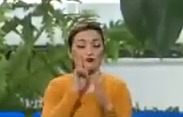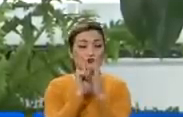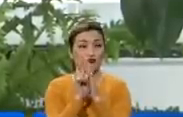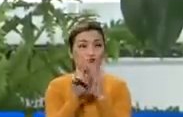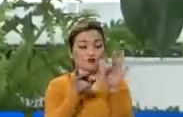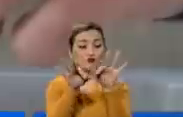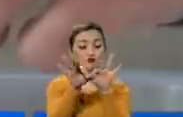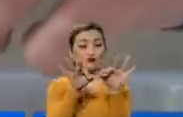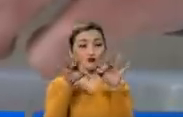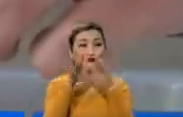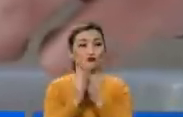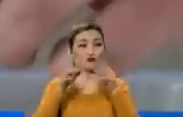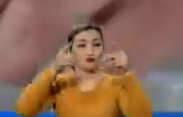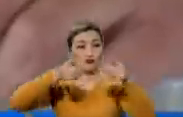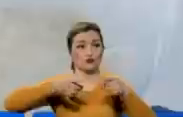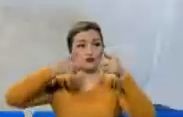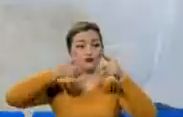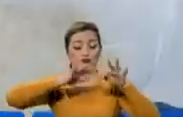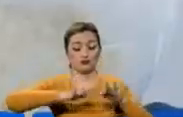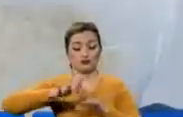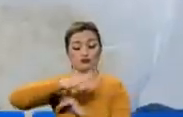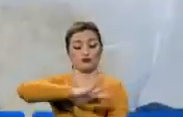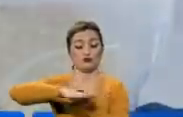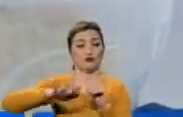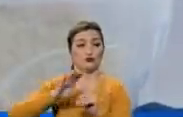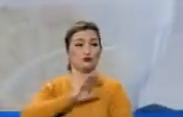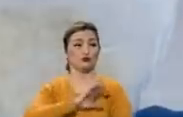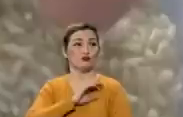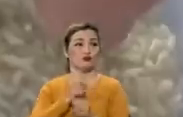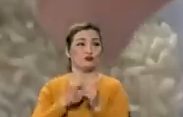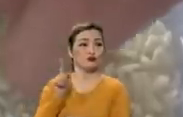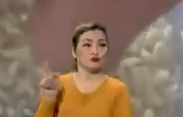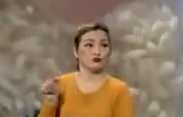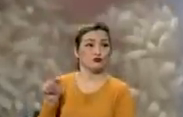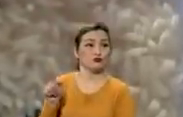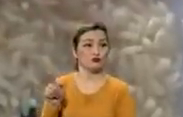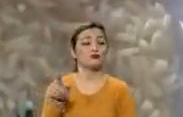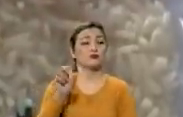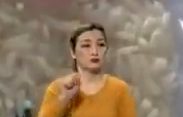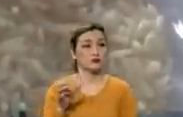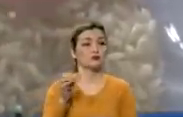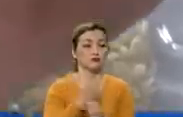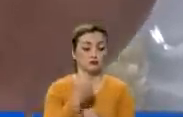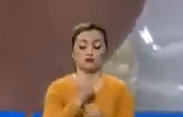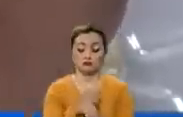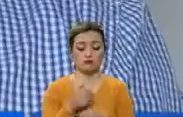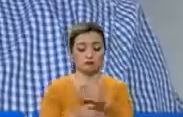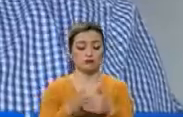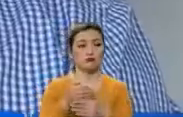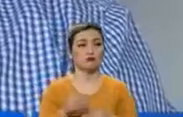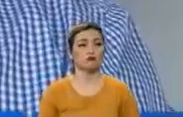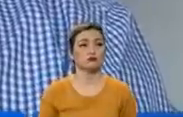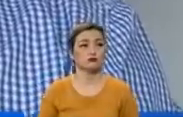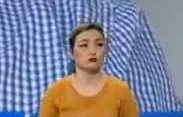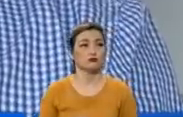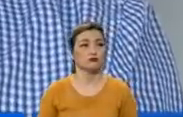una explicación didáctica, el secretario de Ambiente del municipio de Quito, Juan Carlos Avilés, afirmó que sí se hizo un proceso de remediación. Nosotros